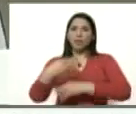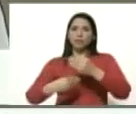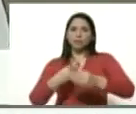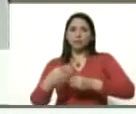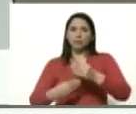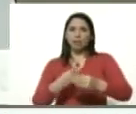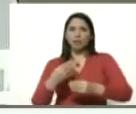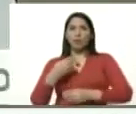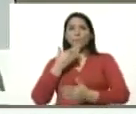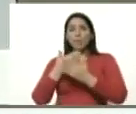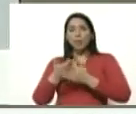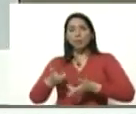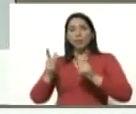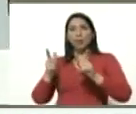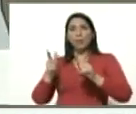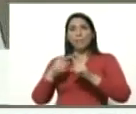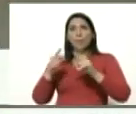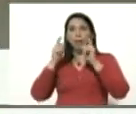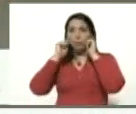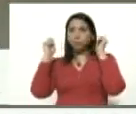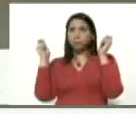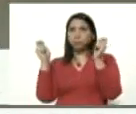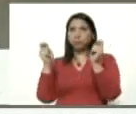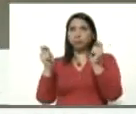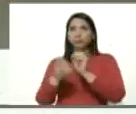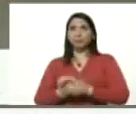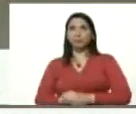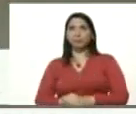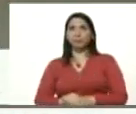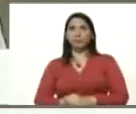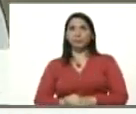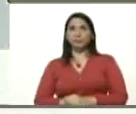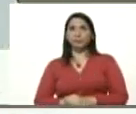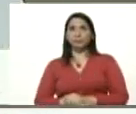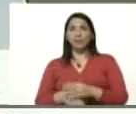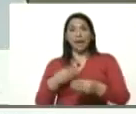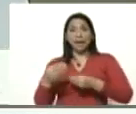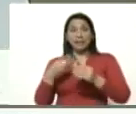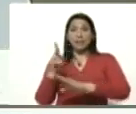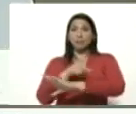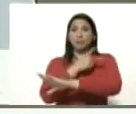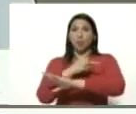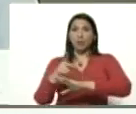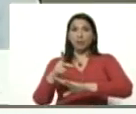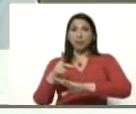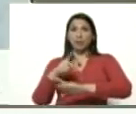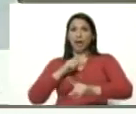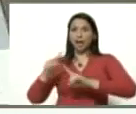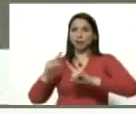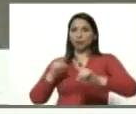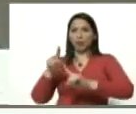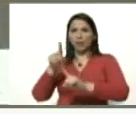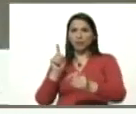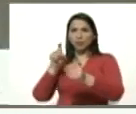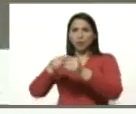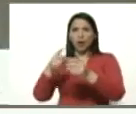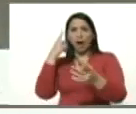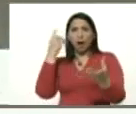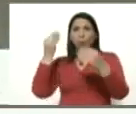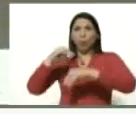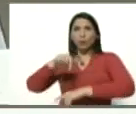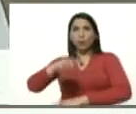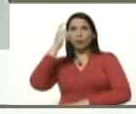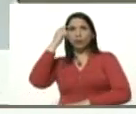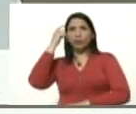pido autorización para retirarme el tapaboca y precisamente hacer de la poesía una acción. Es parte del compromiso que tenemos el día de